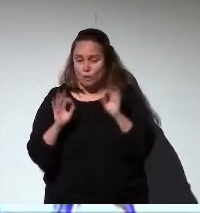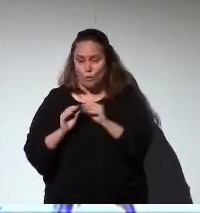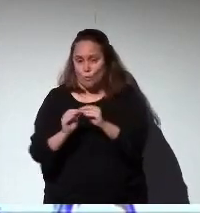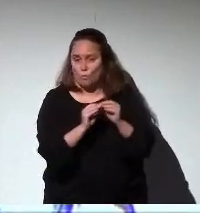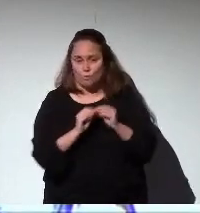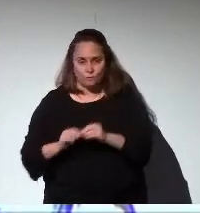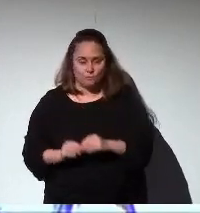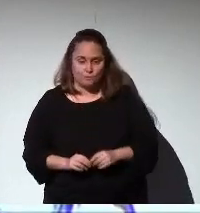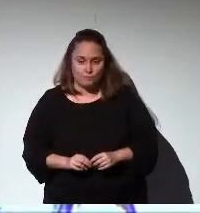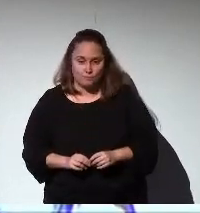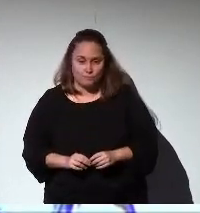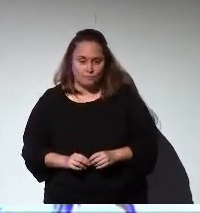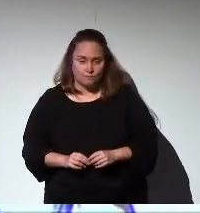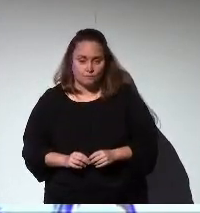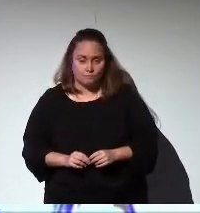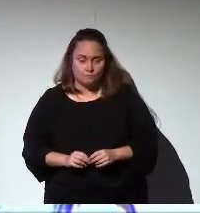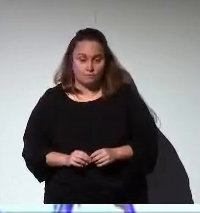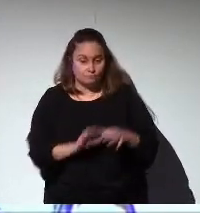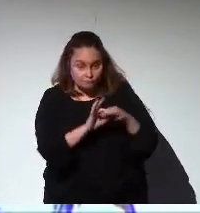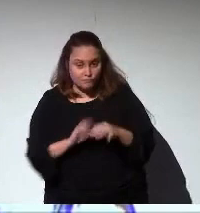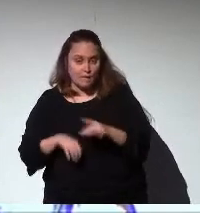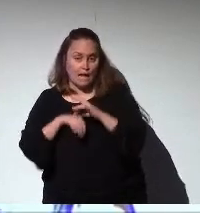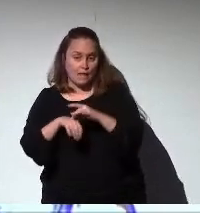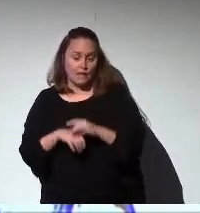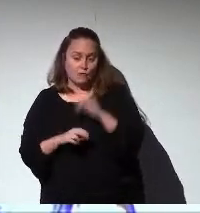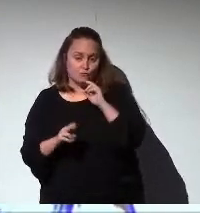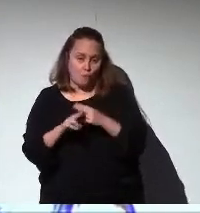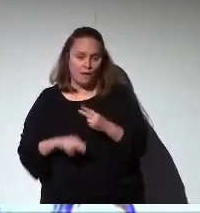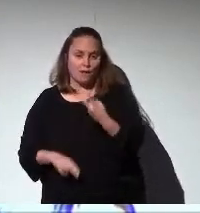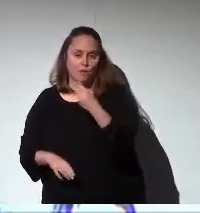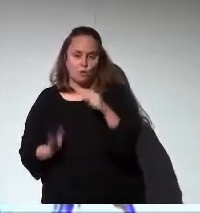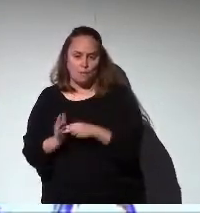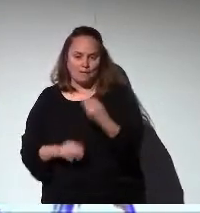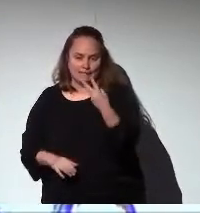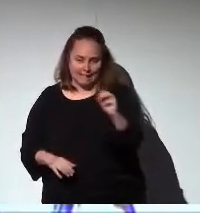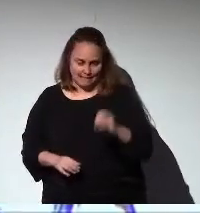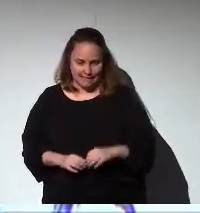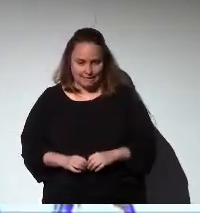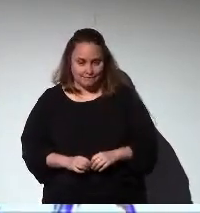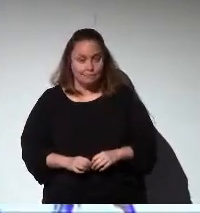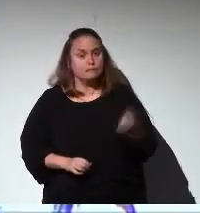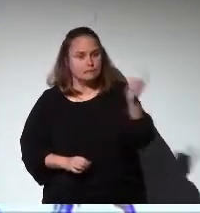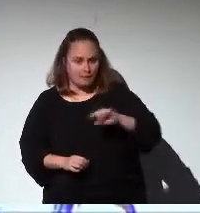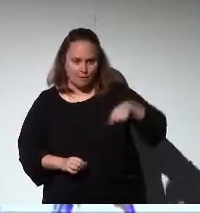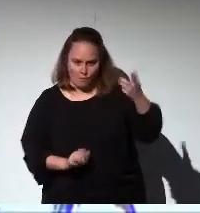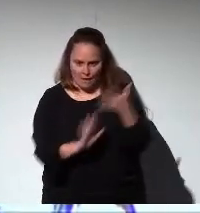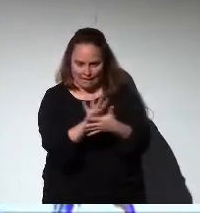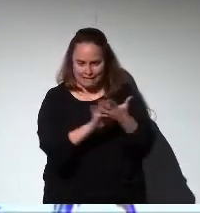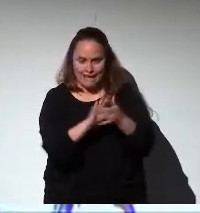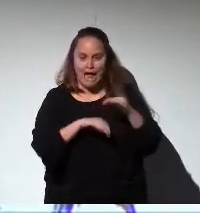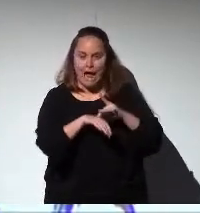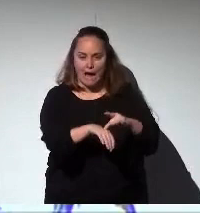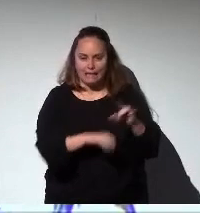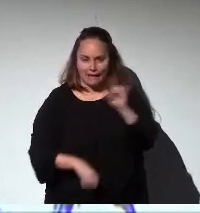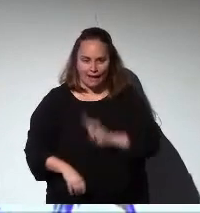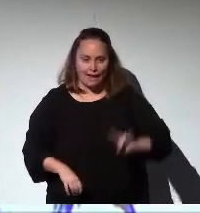el cumplimiento de la Agenda Canaria, perdón, de la Agenda 2030. También hablaré de la Agenda Canaria, obviamente, es decir, por poner